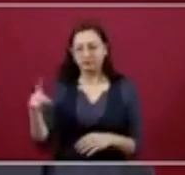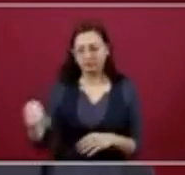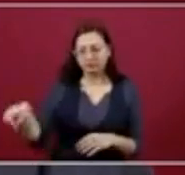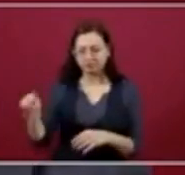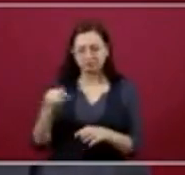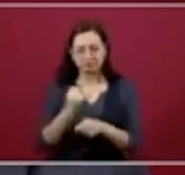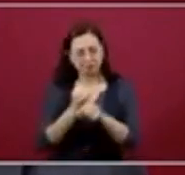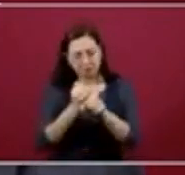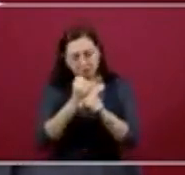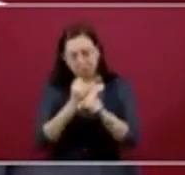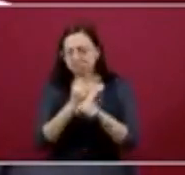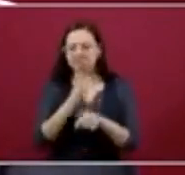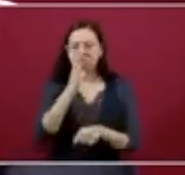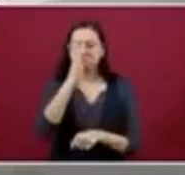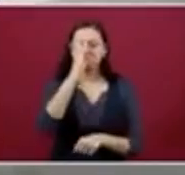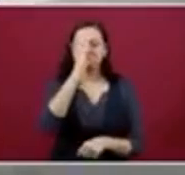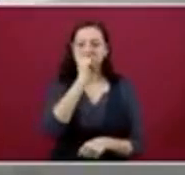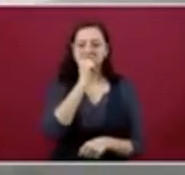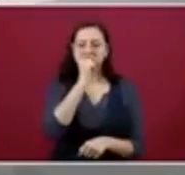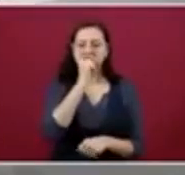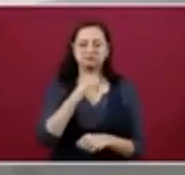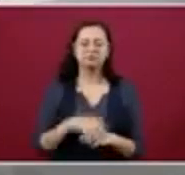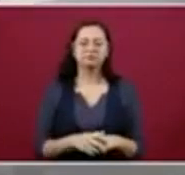investigadores y a los